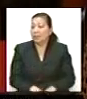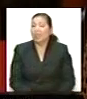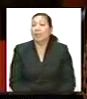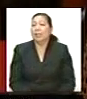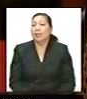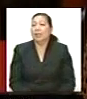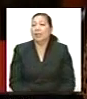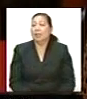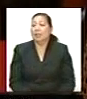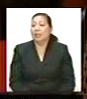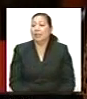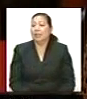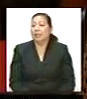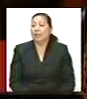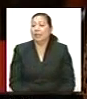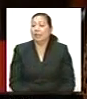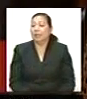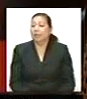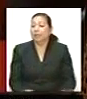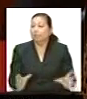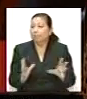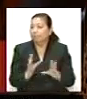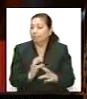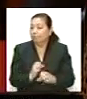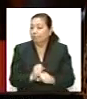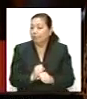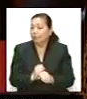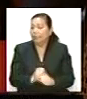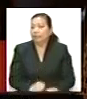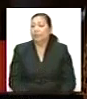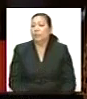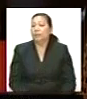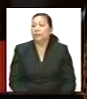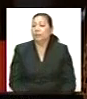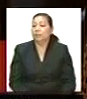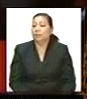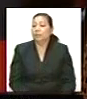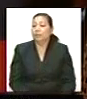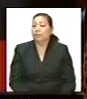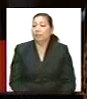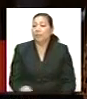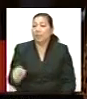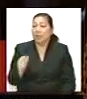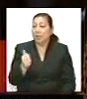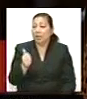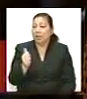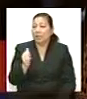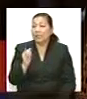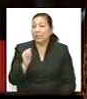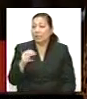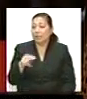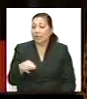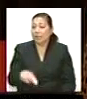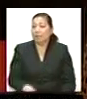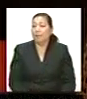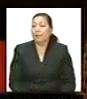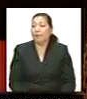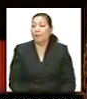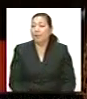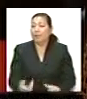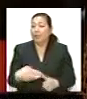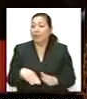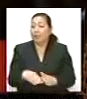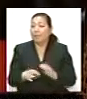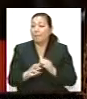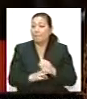quería opinar acerca del relacionamiento con la ASEAN. La ASEAN está integrada